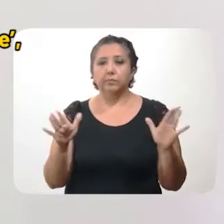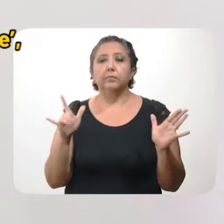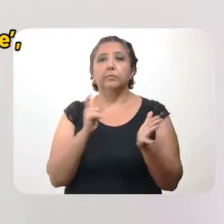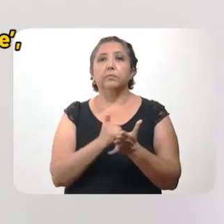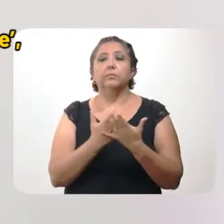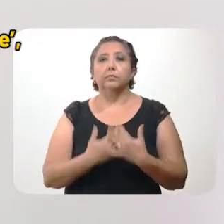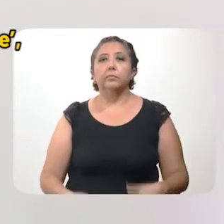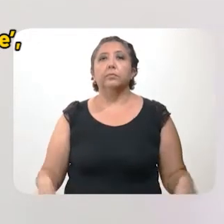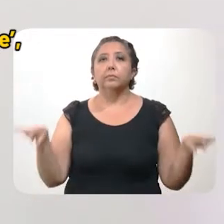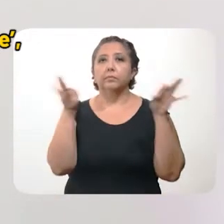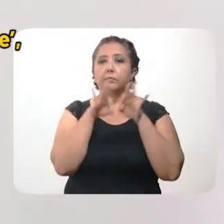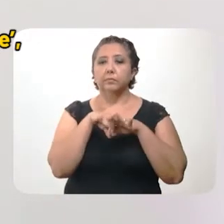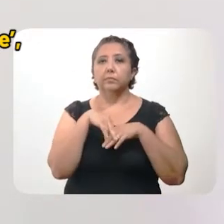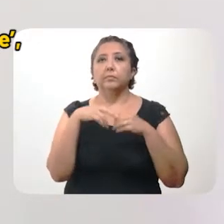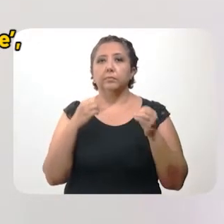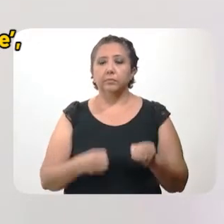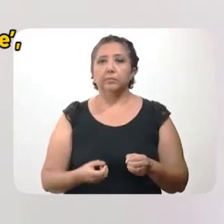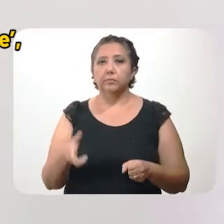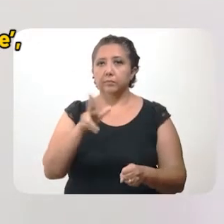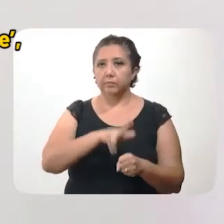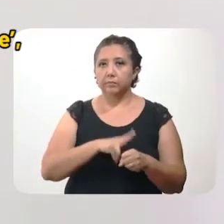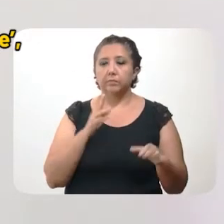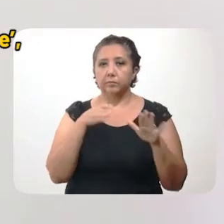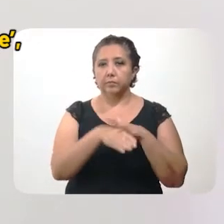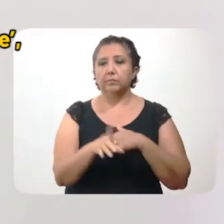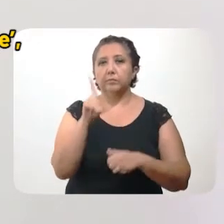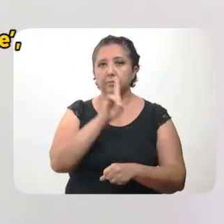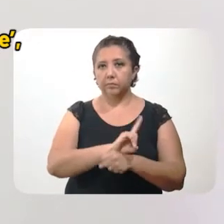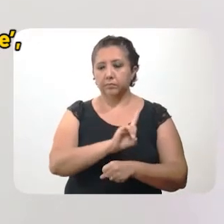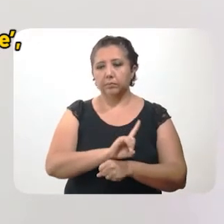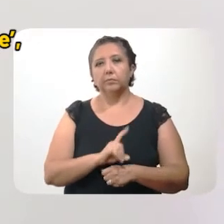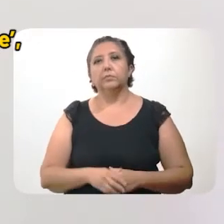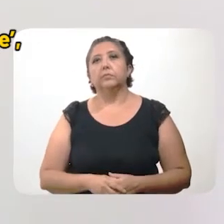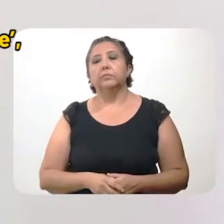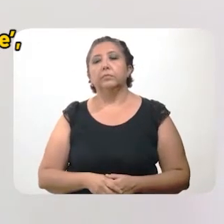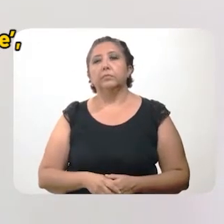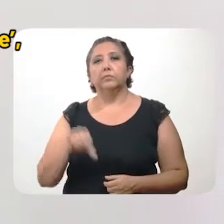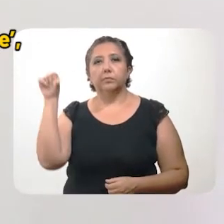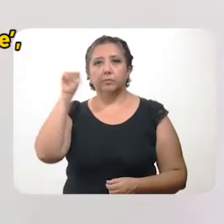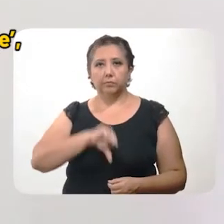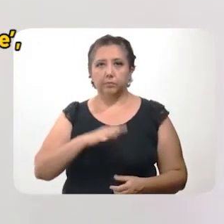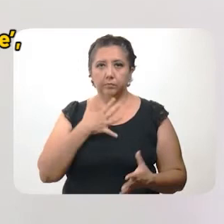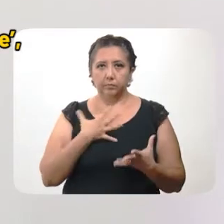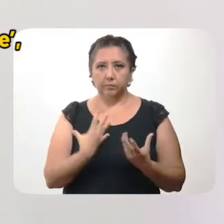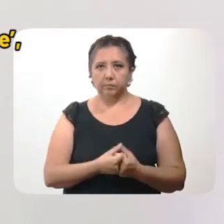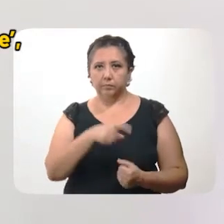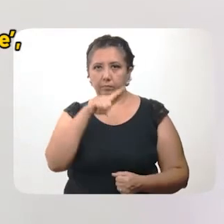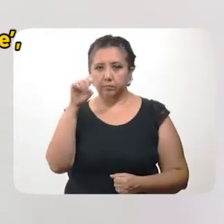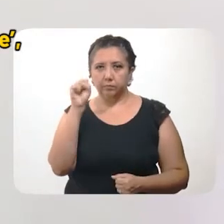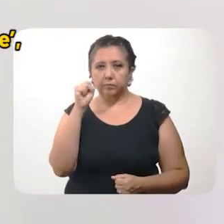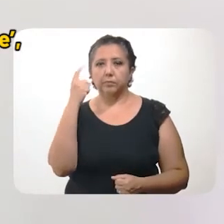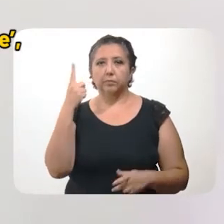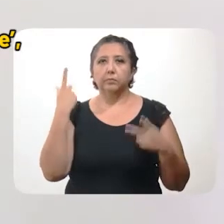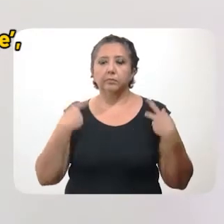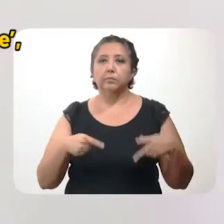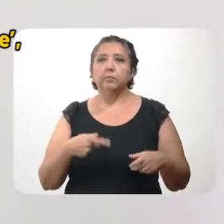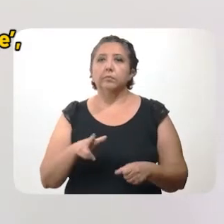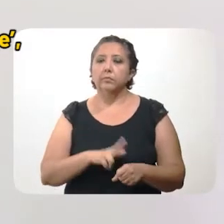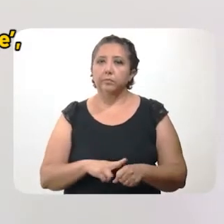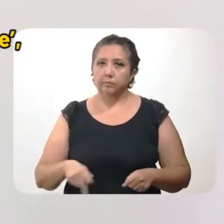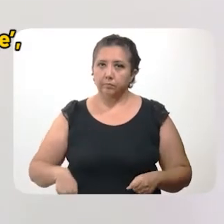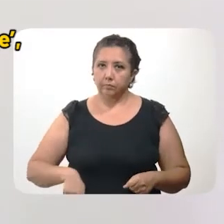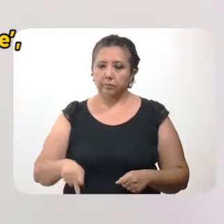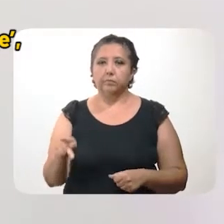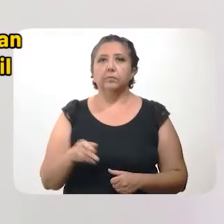reapertura económica los datos más importantes son la ocupación hospitalaria y los ingresos diarios. El día de hoy tenemos 161 pacientes en